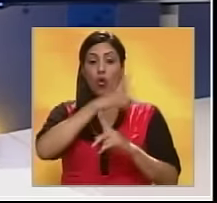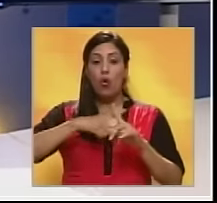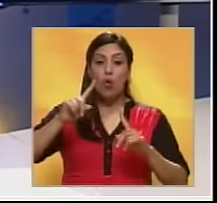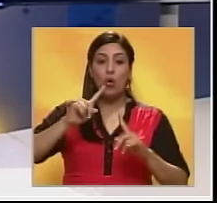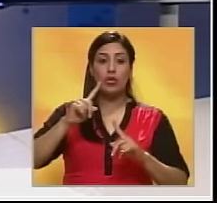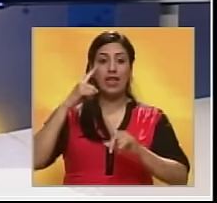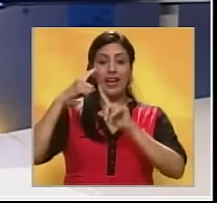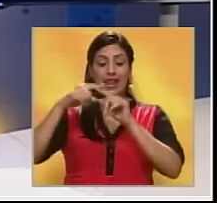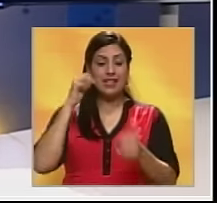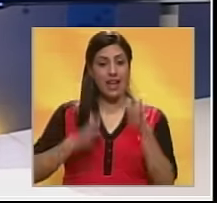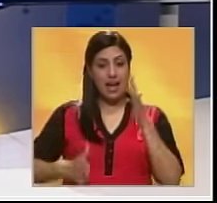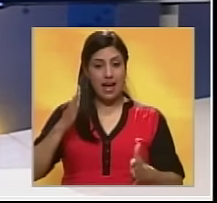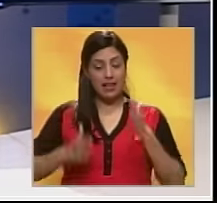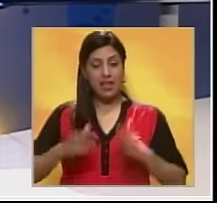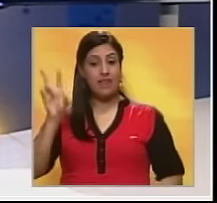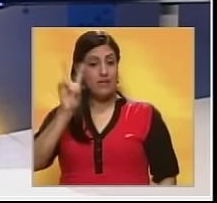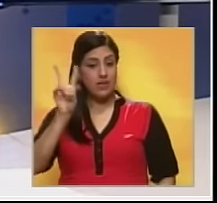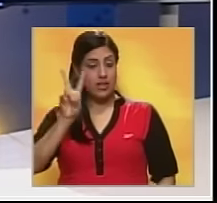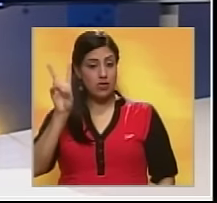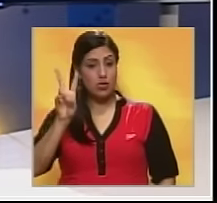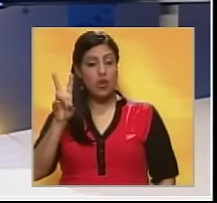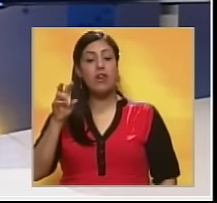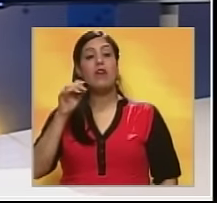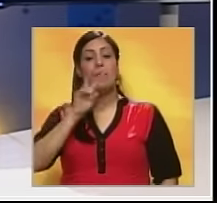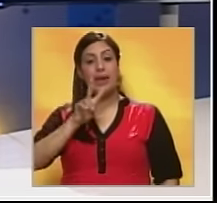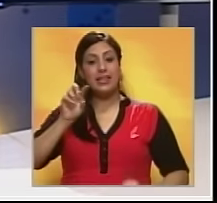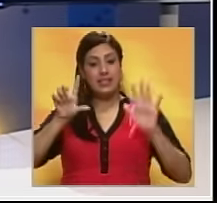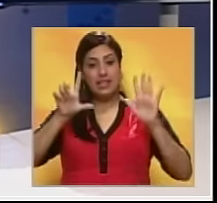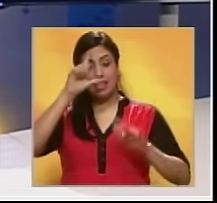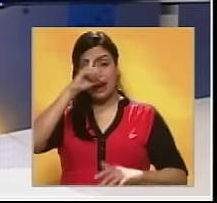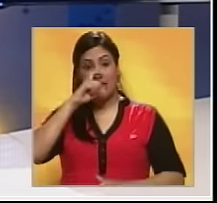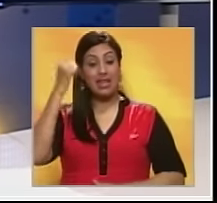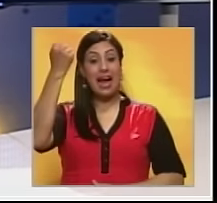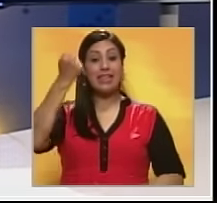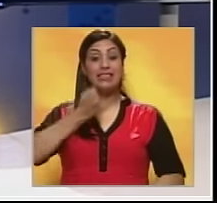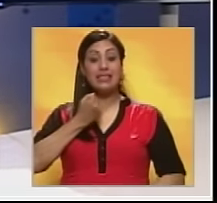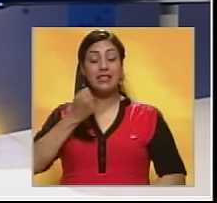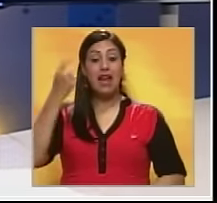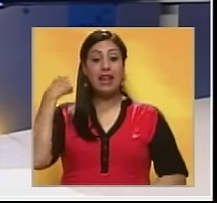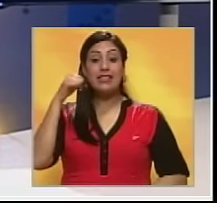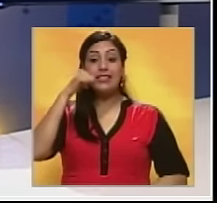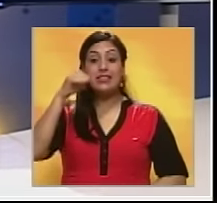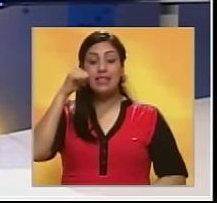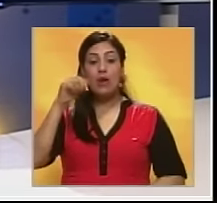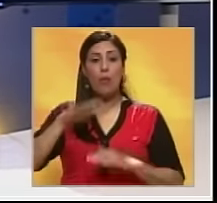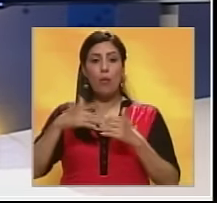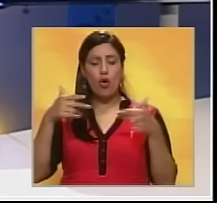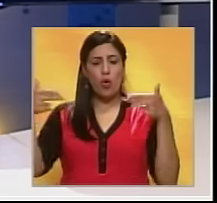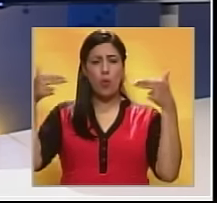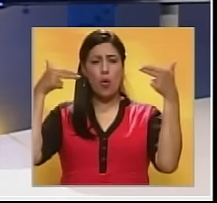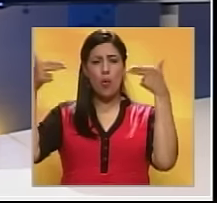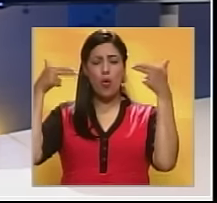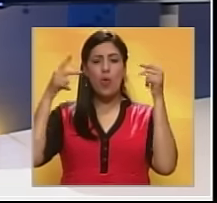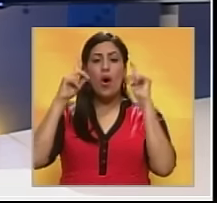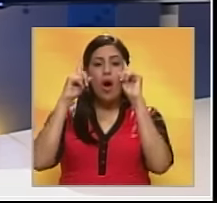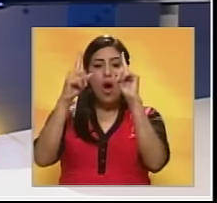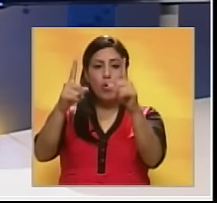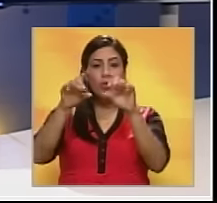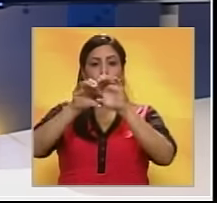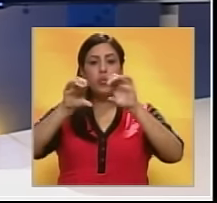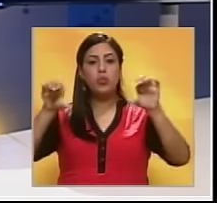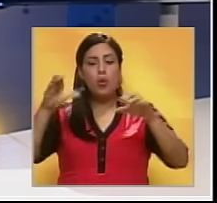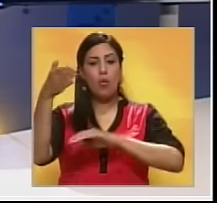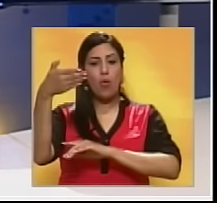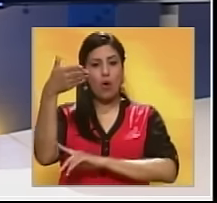la exatleta venezolana Mayra Alejandra Márquez, de 27 años, fue asesinada este sábado al quedar en medio de una línea de fuego en la calle Los Tubos